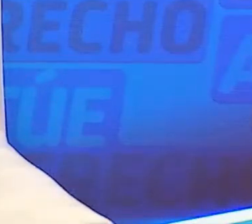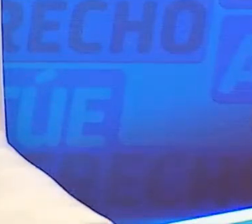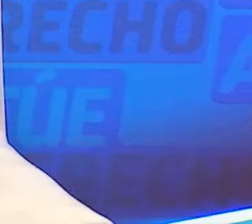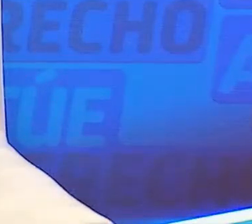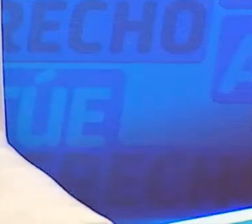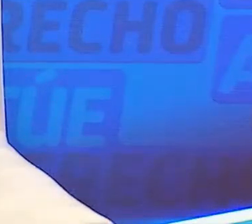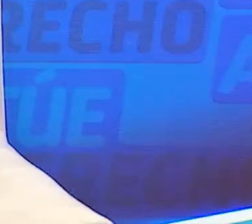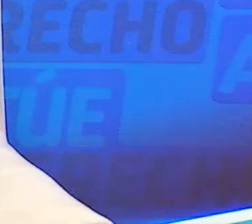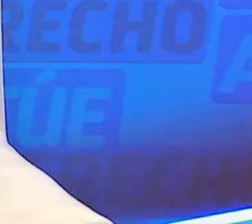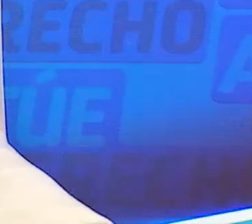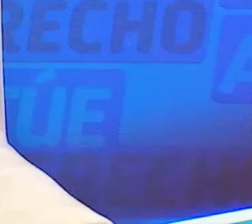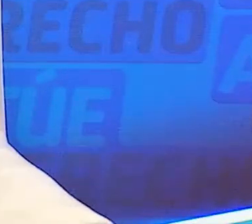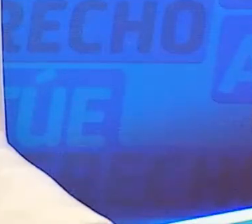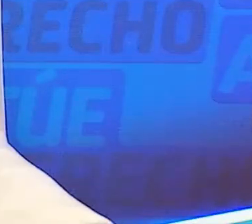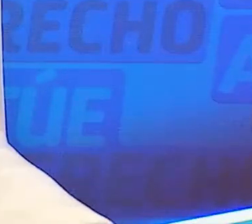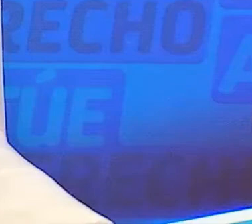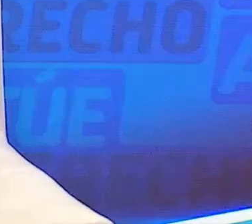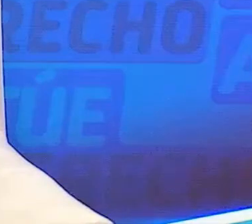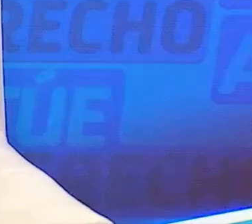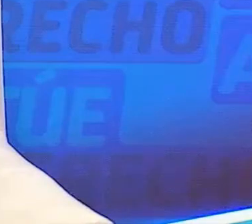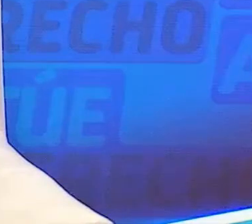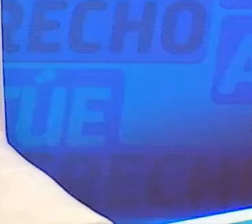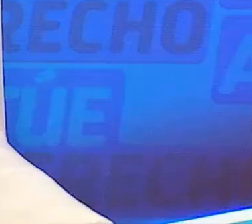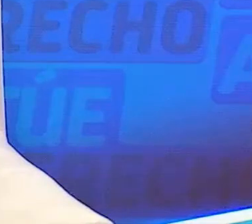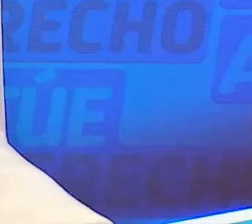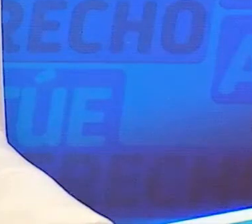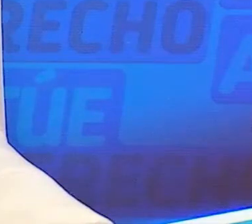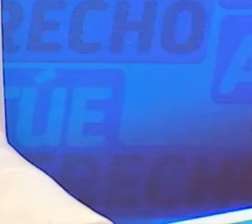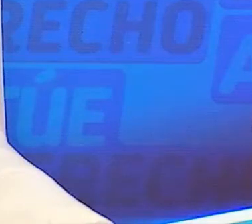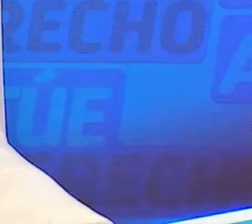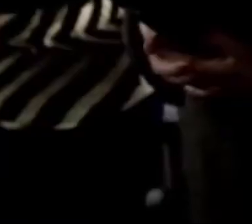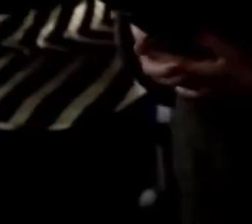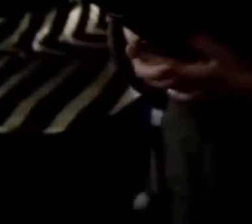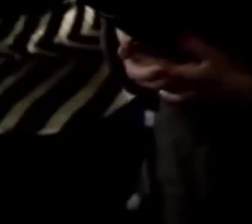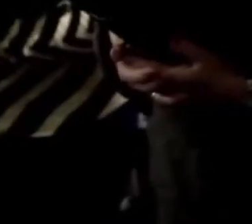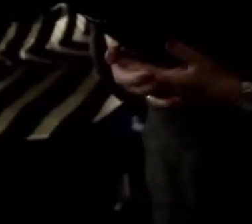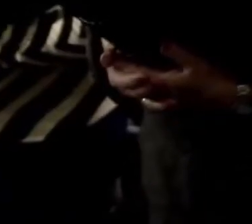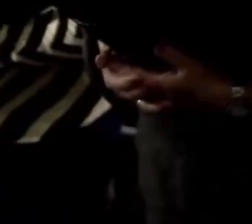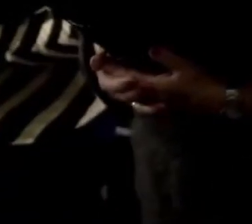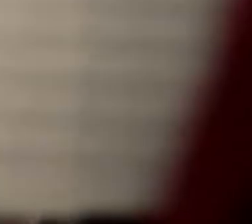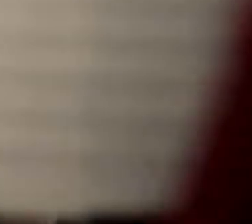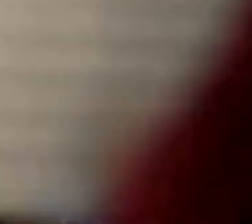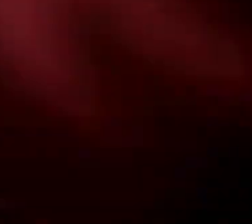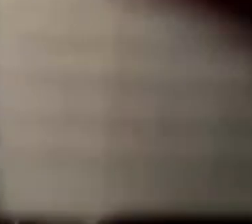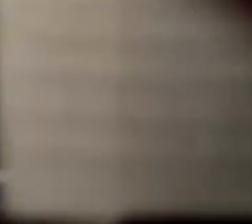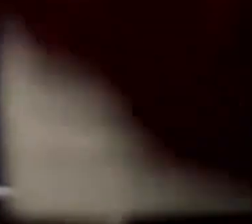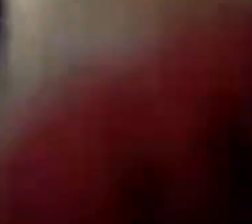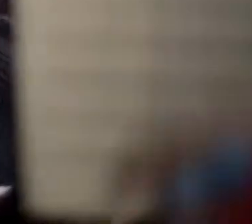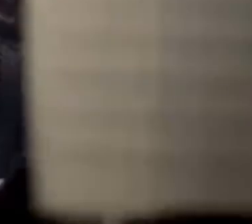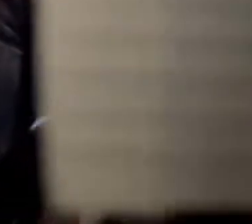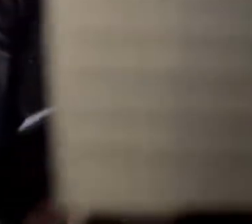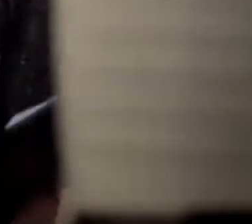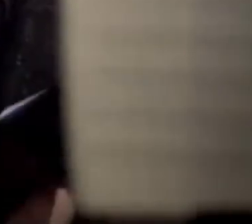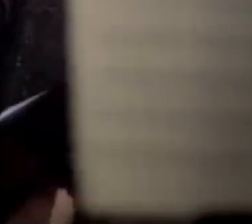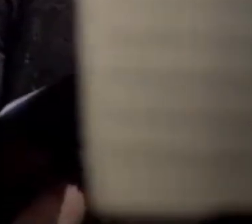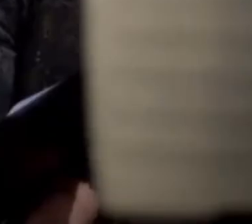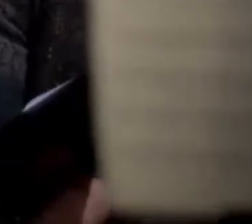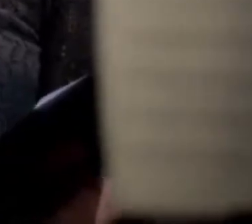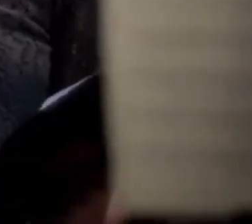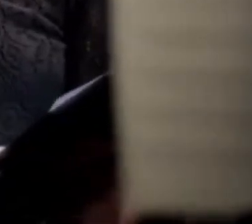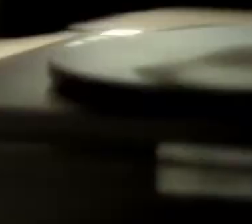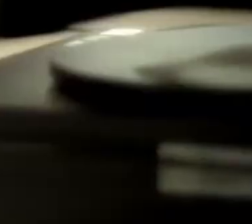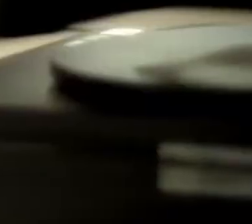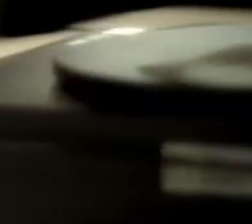tendría dos pensiones? ¿Esto se puede en Colombia? Sí, sí se puede. La pensión de vejez y la pensión de sobrevivientes se